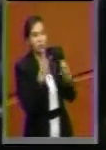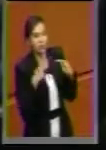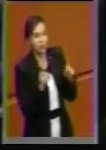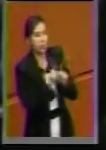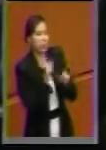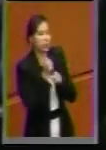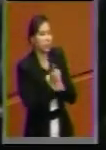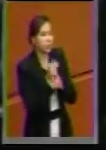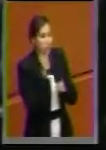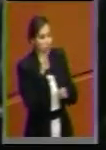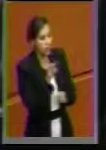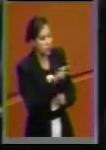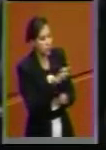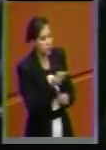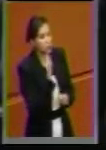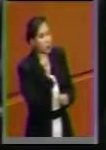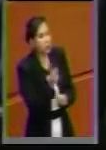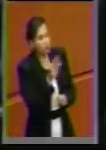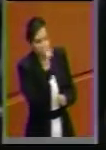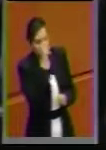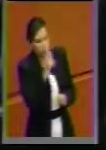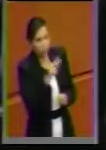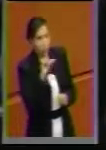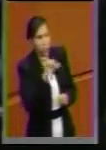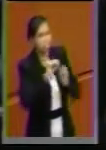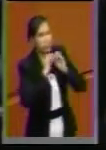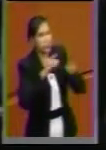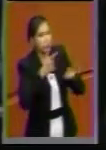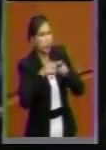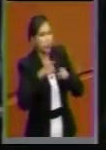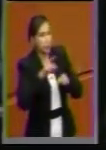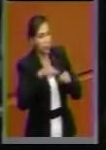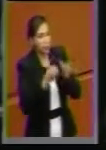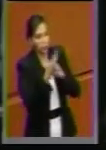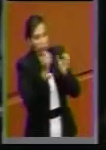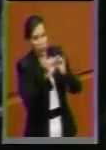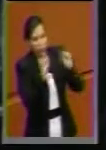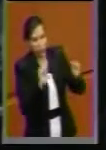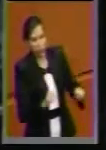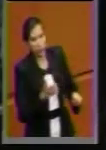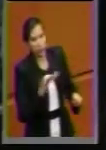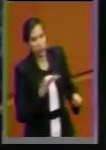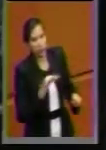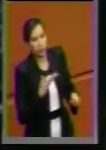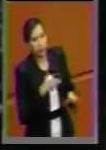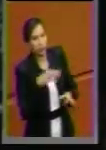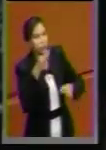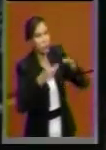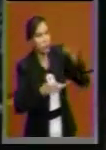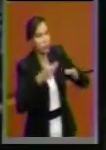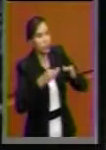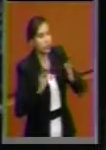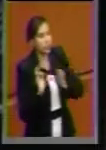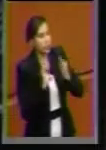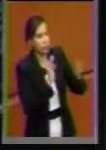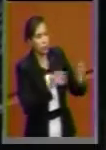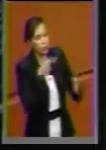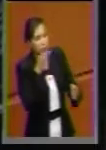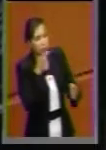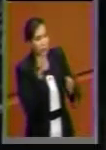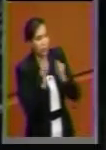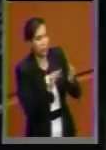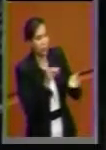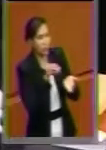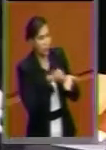para que vean el vía crucis que al día de hoy con este nuevo sistema culturales siguen padeciendo